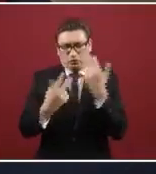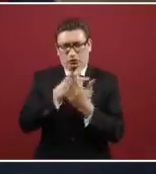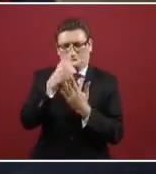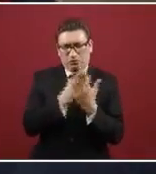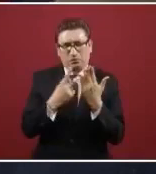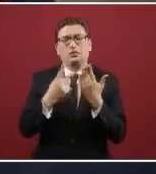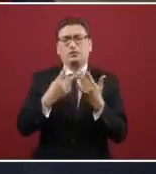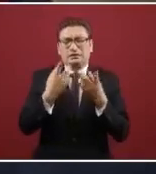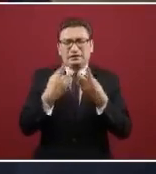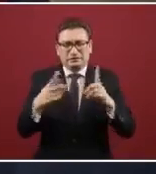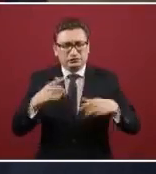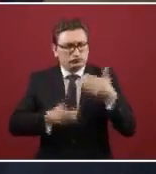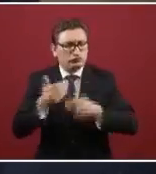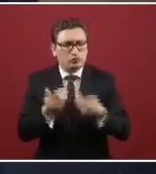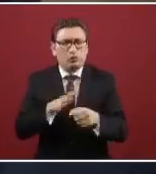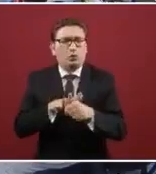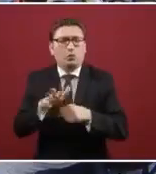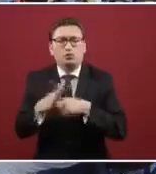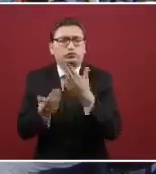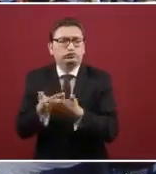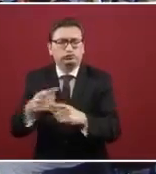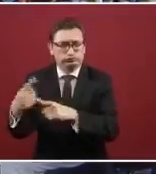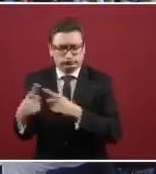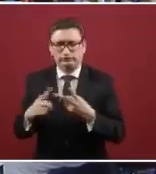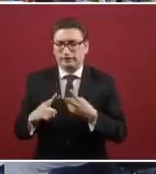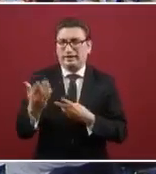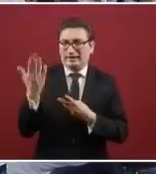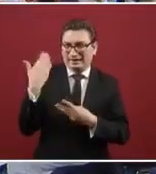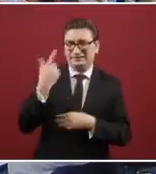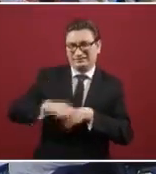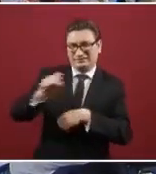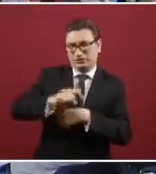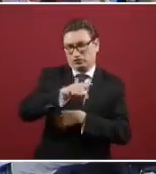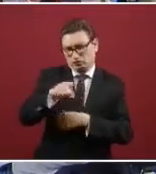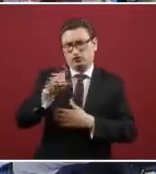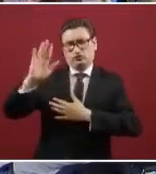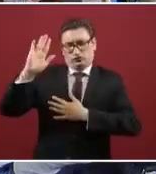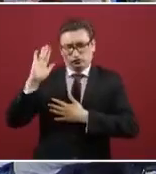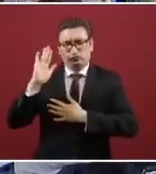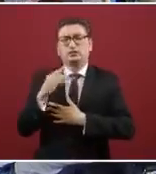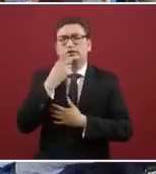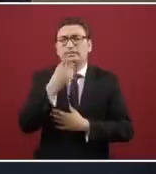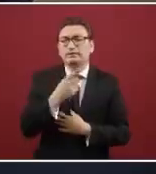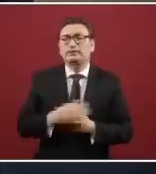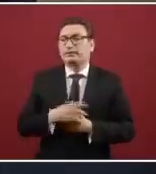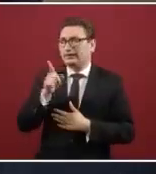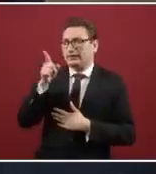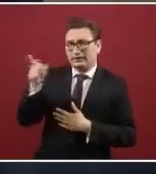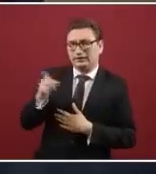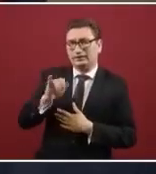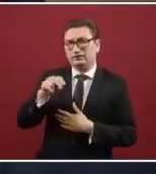desarrollo? También aprovechar, presidente, que hace unas semanas usted se comprometió para plantearle al director del